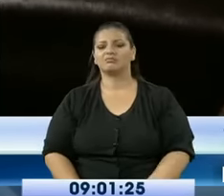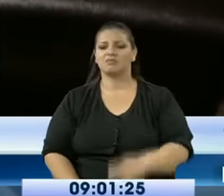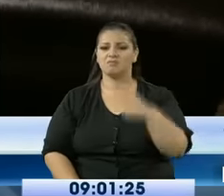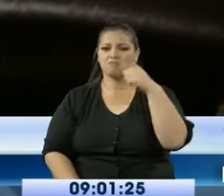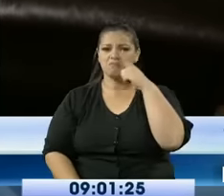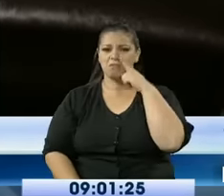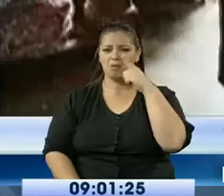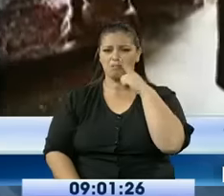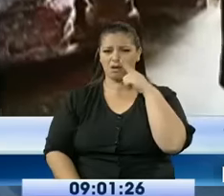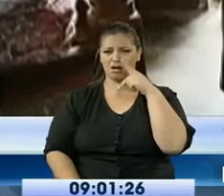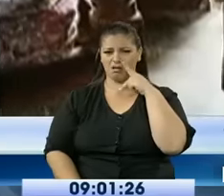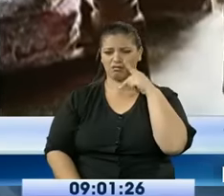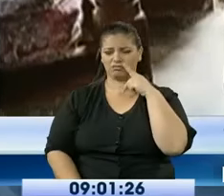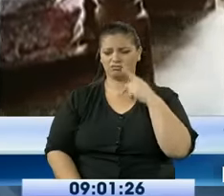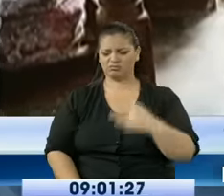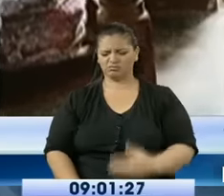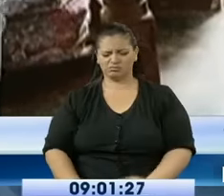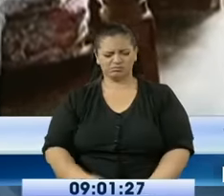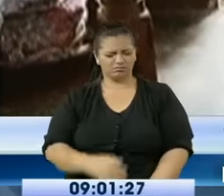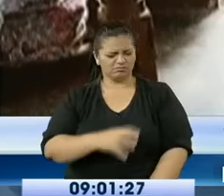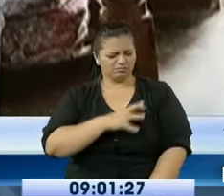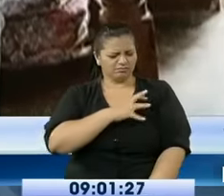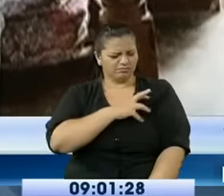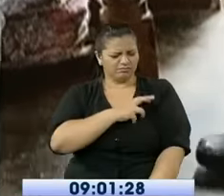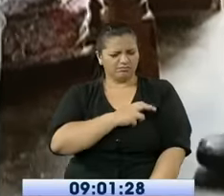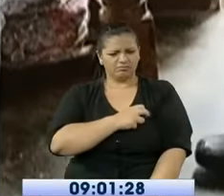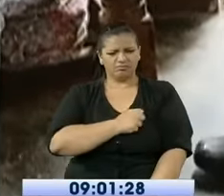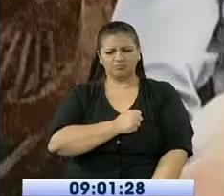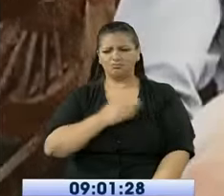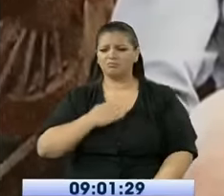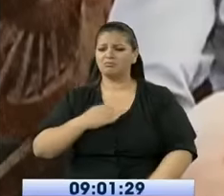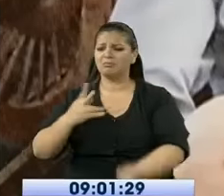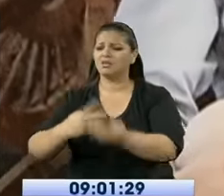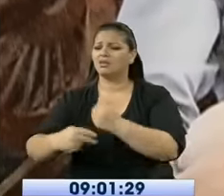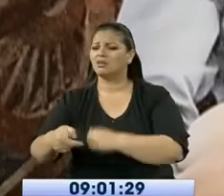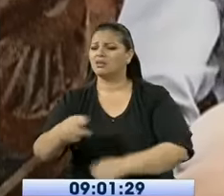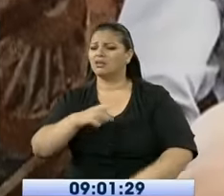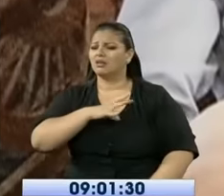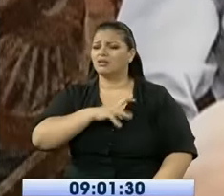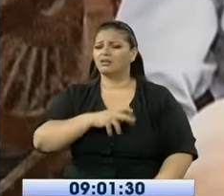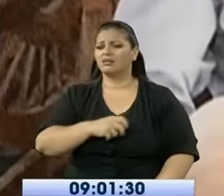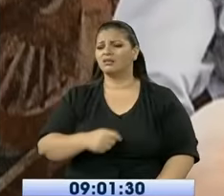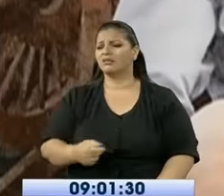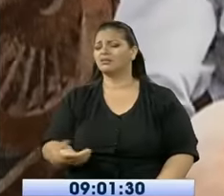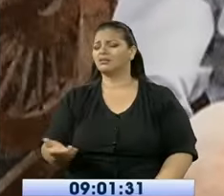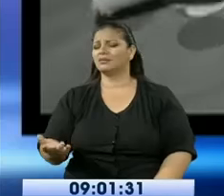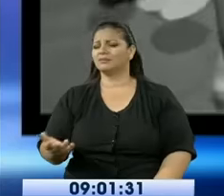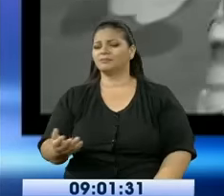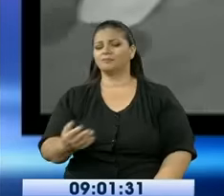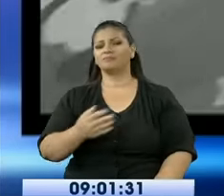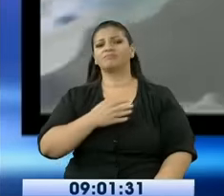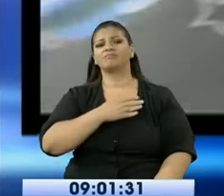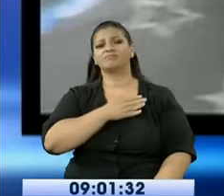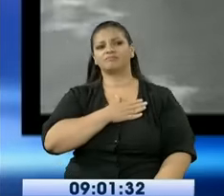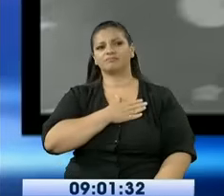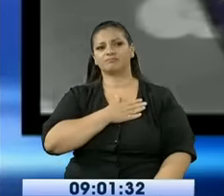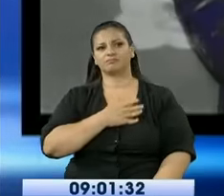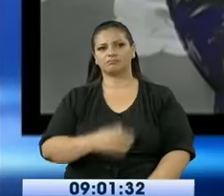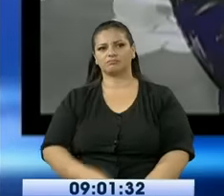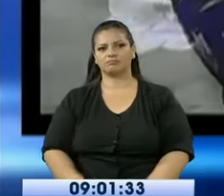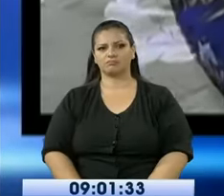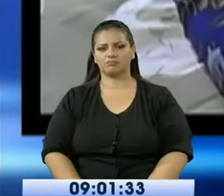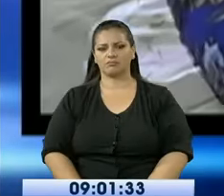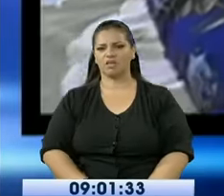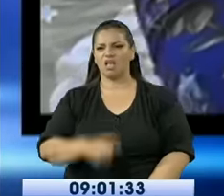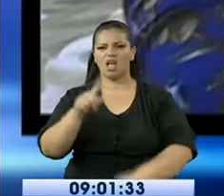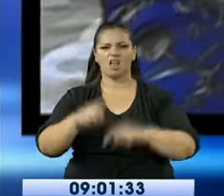inimaginable. Trae una indignación a cuestas por todo lo que le ha tocado experimentar. Y ahí que los demás digan tantas